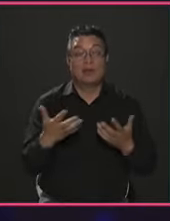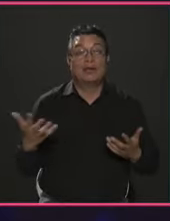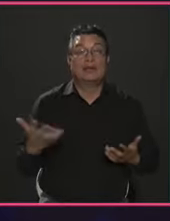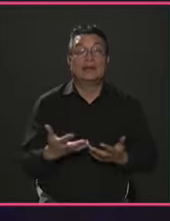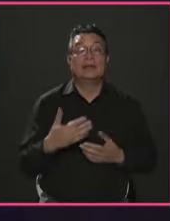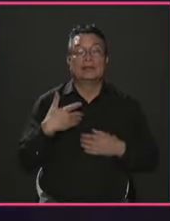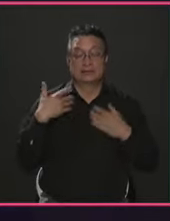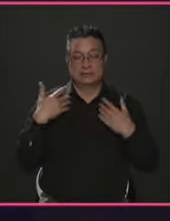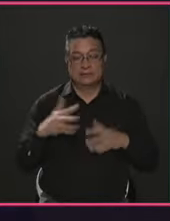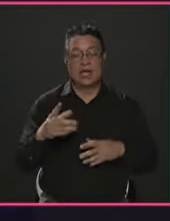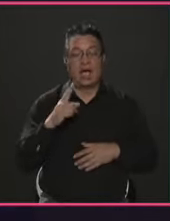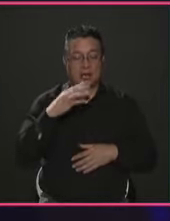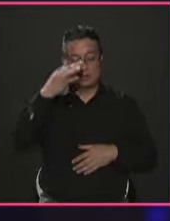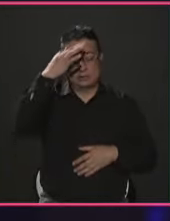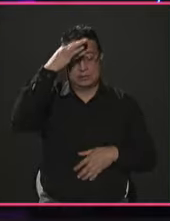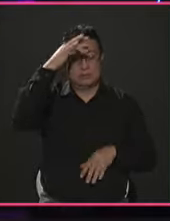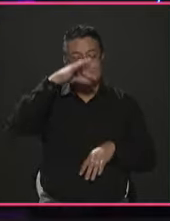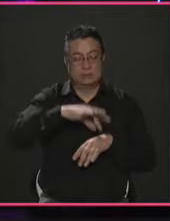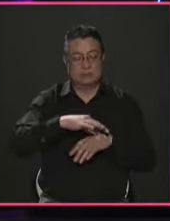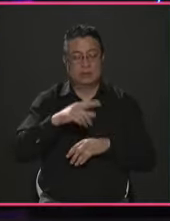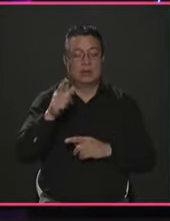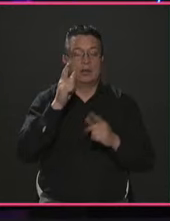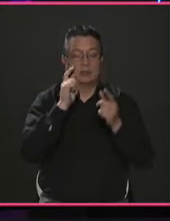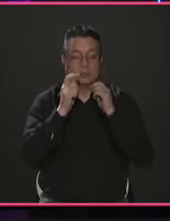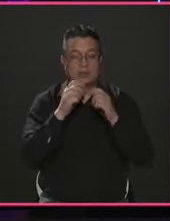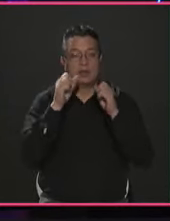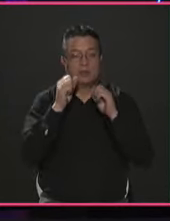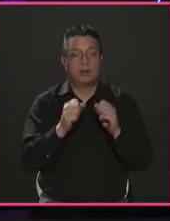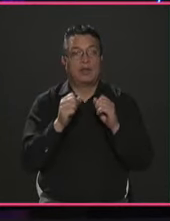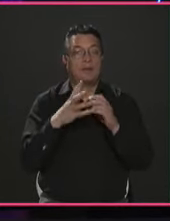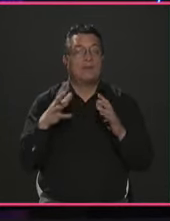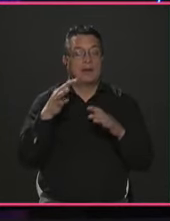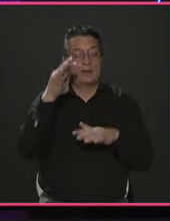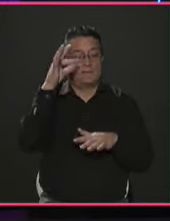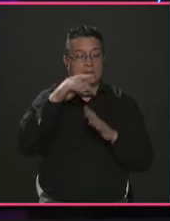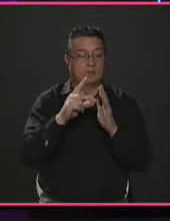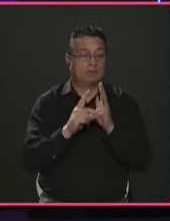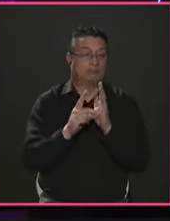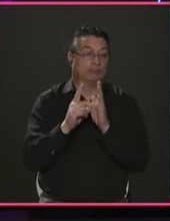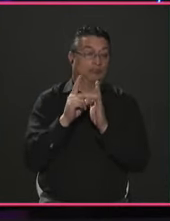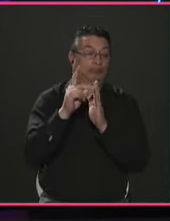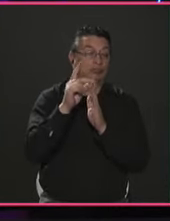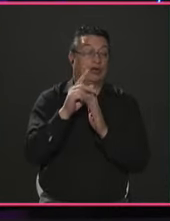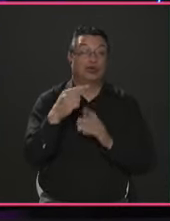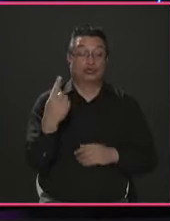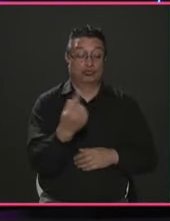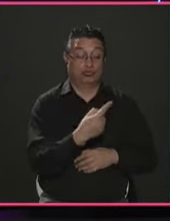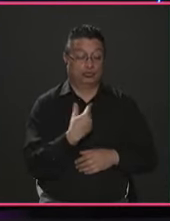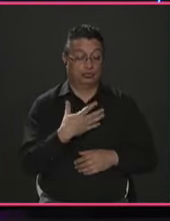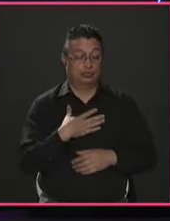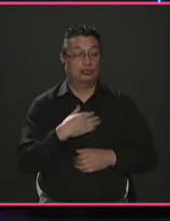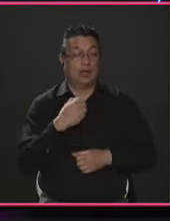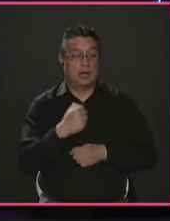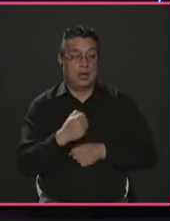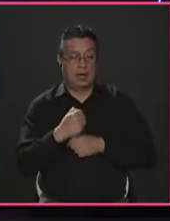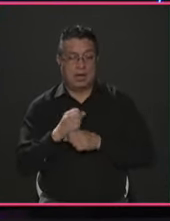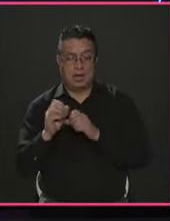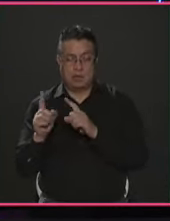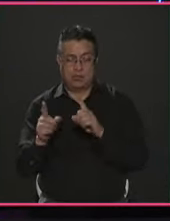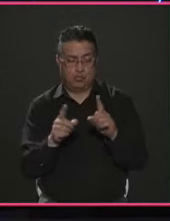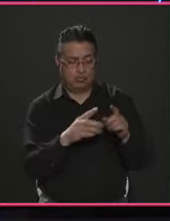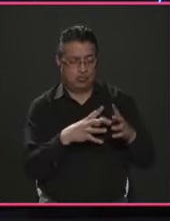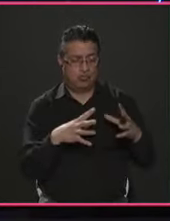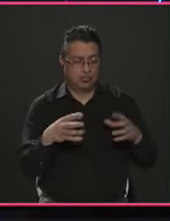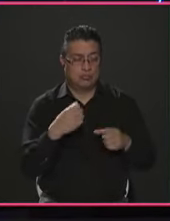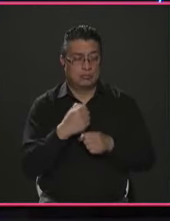que ya están infectadas y están en riesgo de poder desarrollar esta enfermedad lo que nosotros y muchas otras personas hemos estado trabajando en